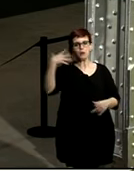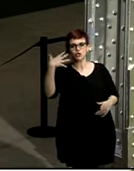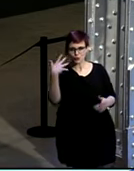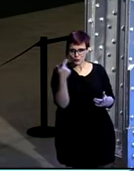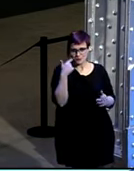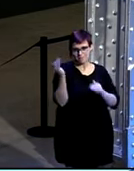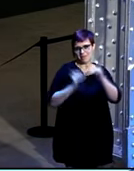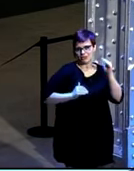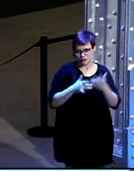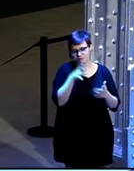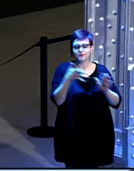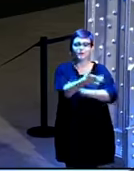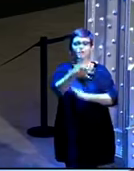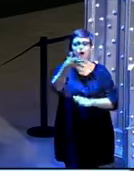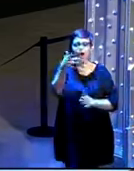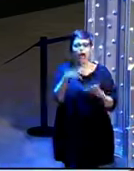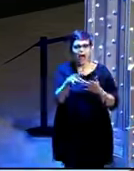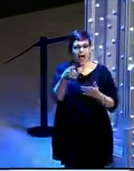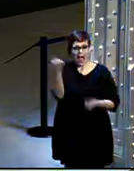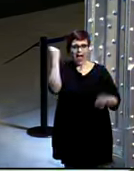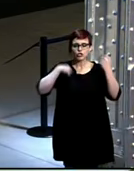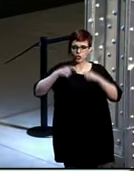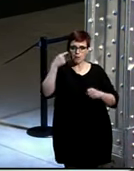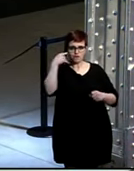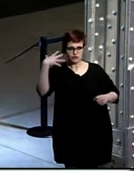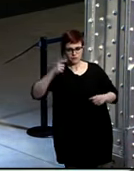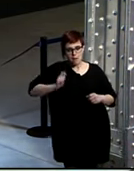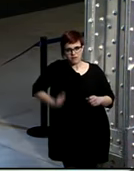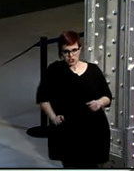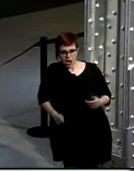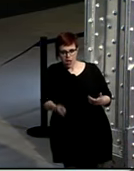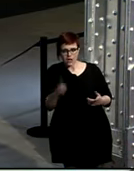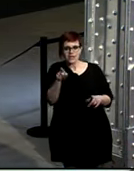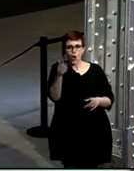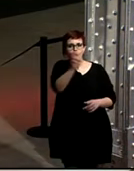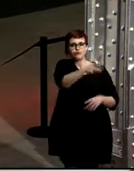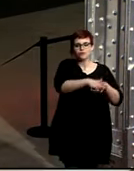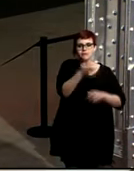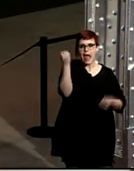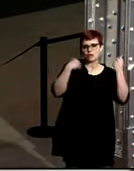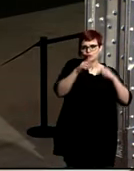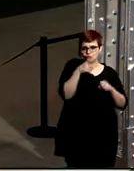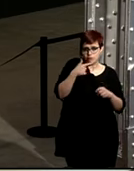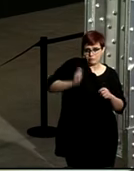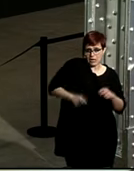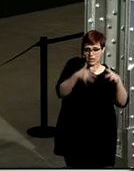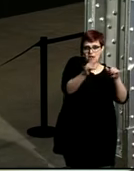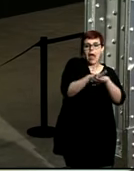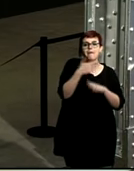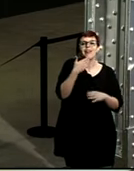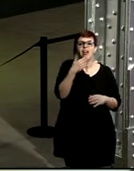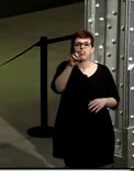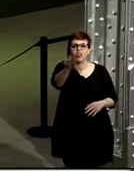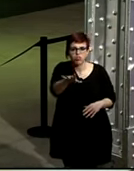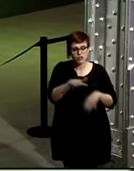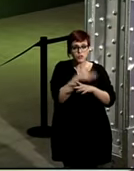O incluso que no fueran actores que han empezado a ser actores contigo. Y que no fueran actores. Y entonces yo no quería niños de 15 años